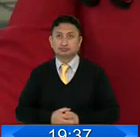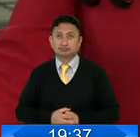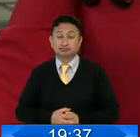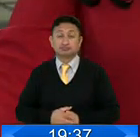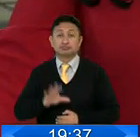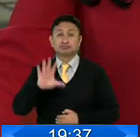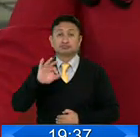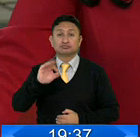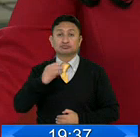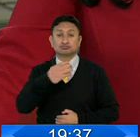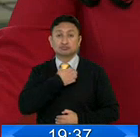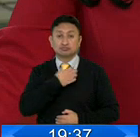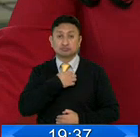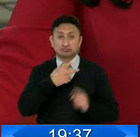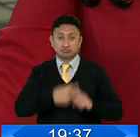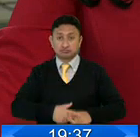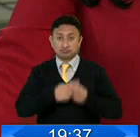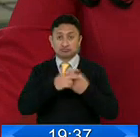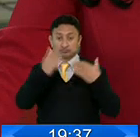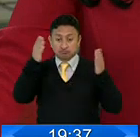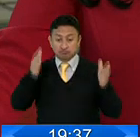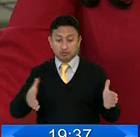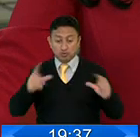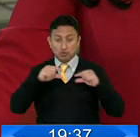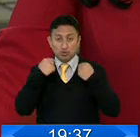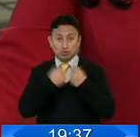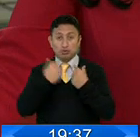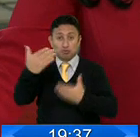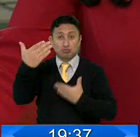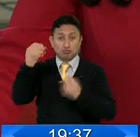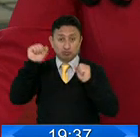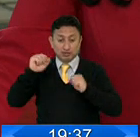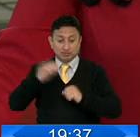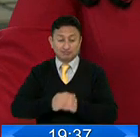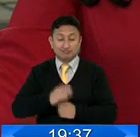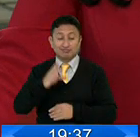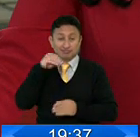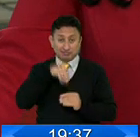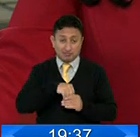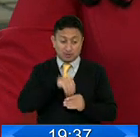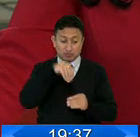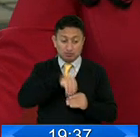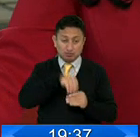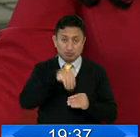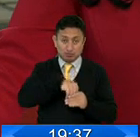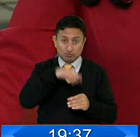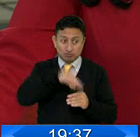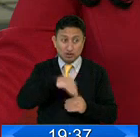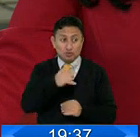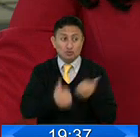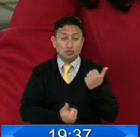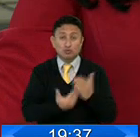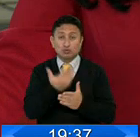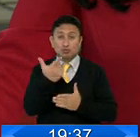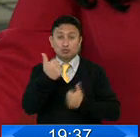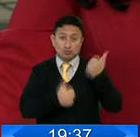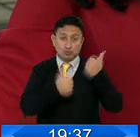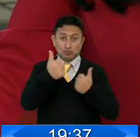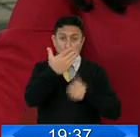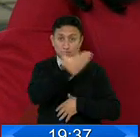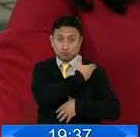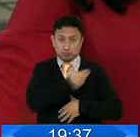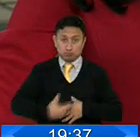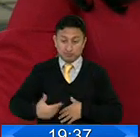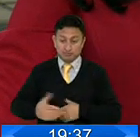Desde el 9 de agosto empezó a correr el plazo para que las agrupaciones políticas realicen elecciones internas para elegir a sus binomios presidenciales